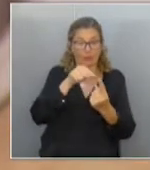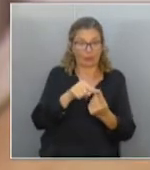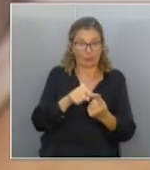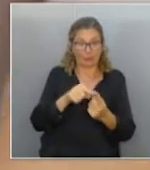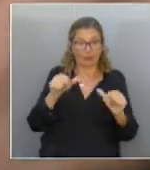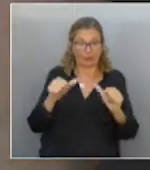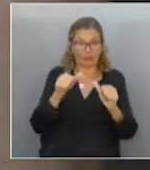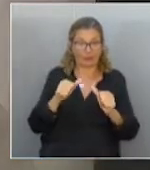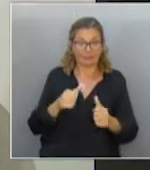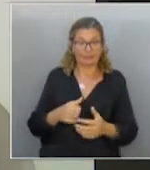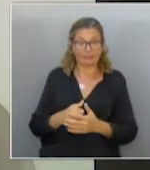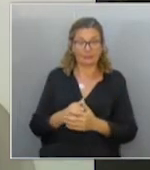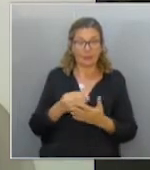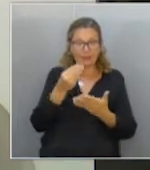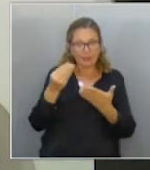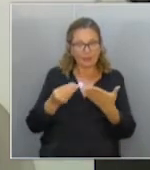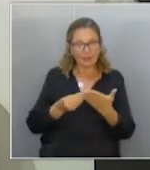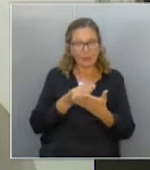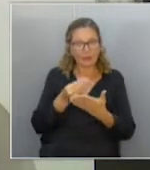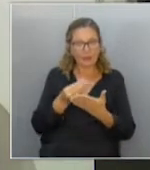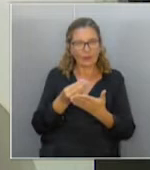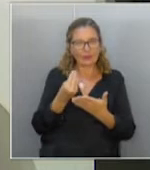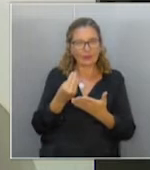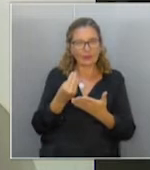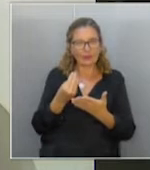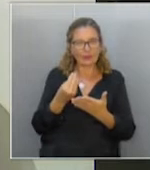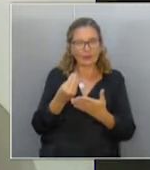hacer. Y el dibujo ese de la sí, es como una